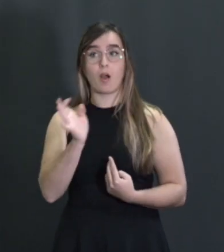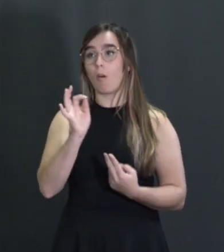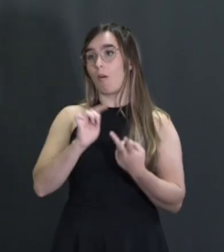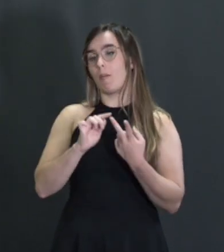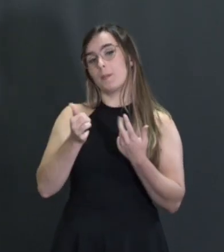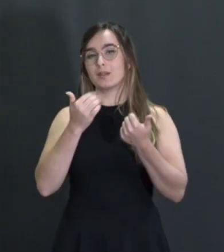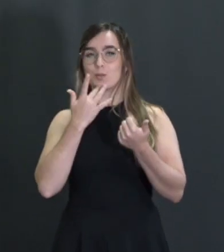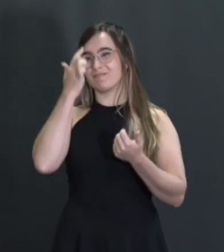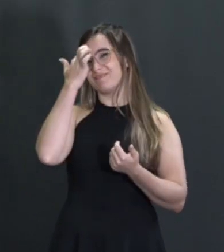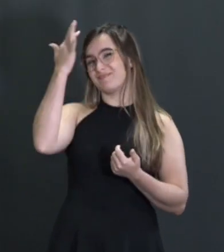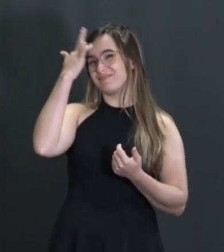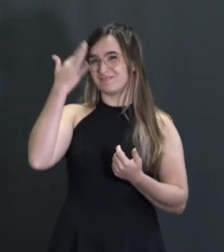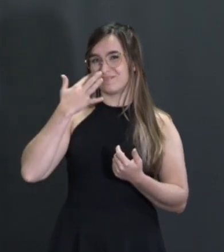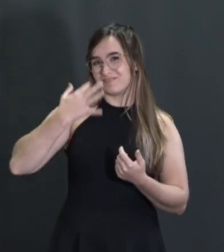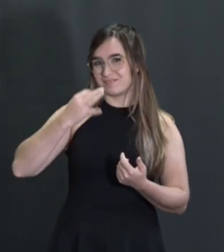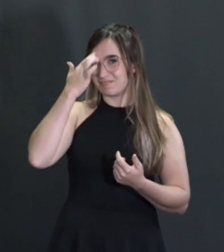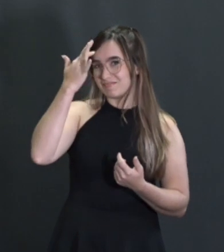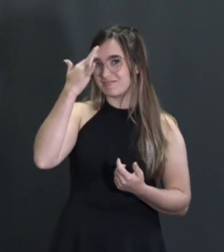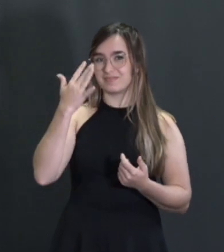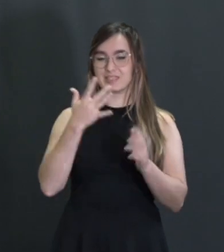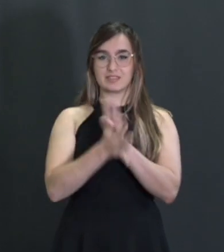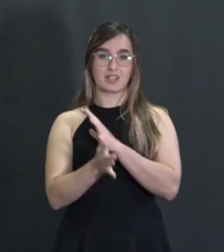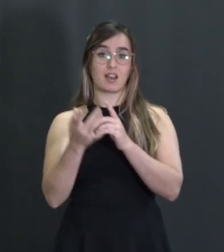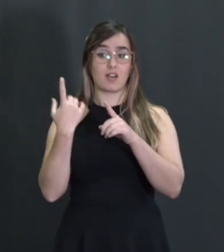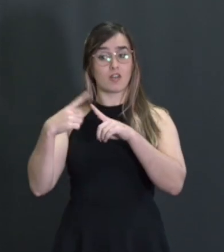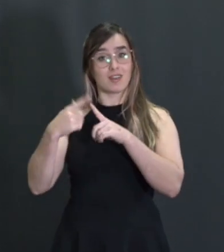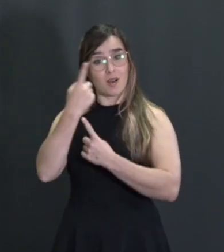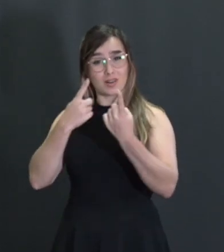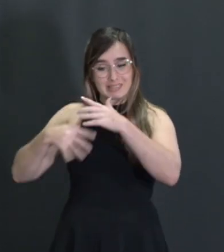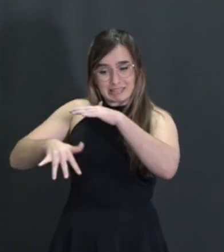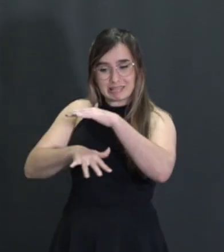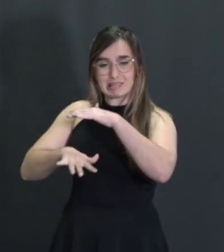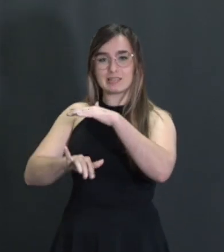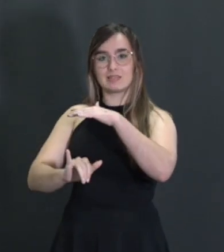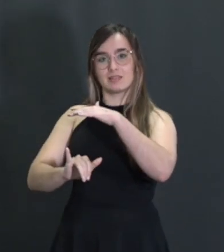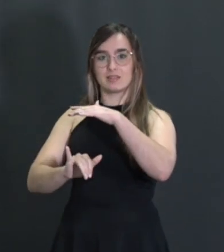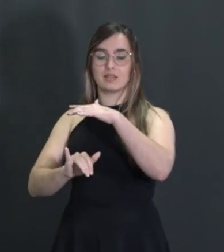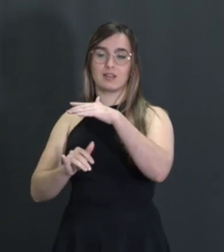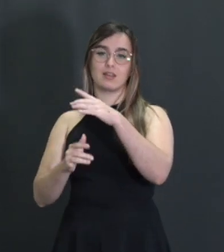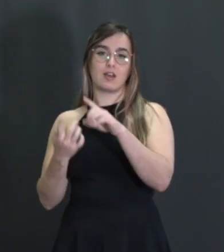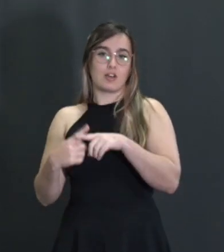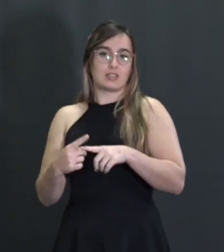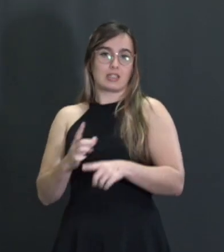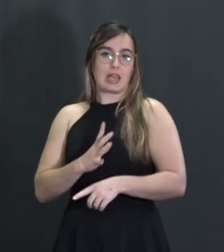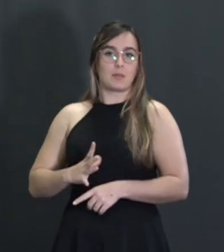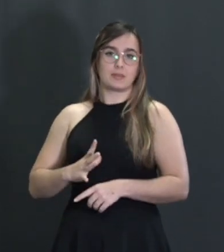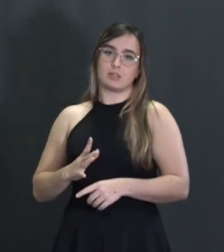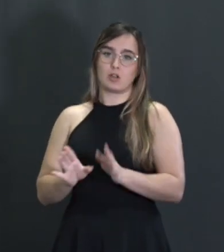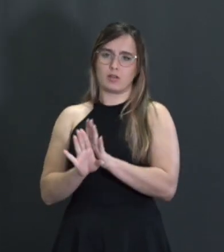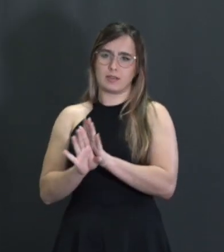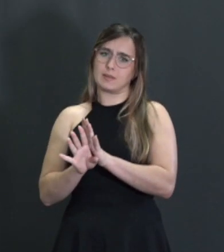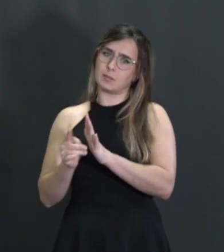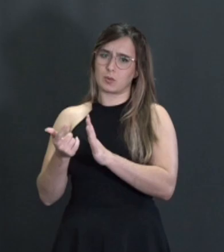ilusión y que en realidad hay cuestiones de fondo que todavía son sangrantes y que hay